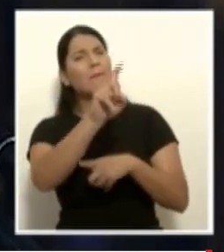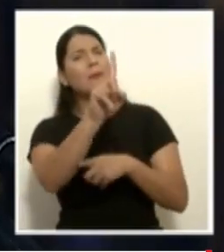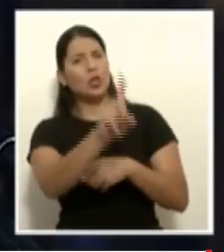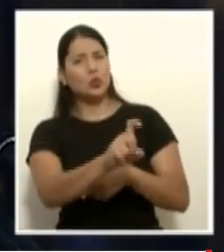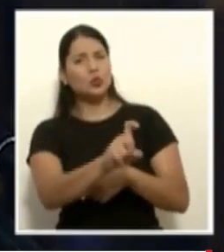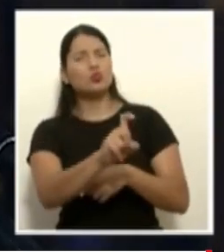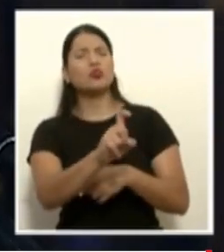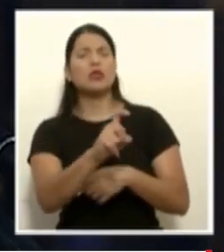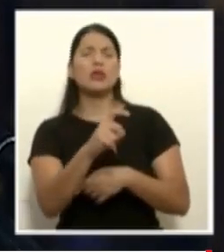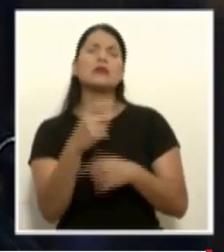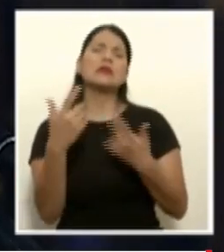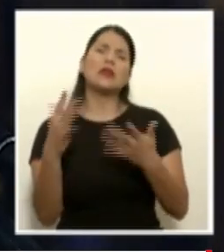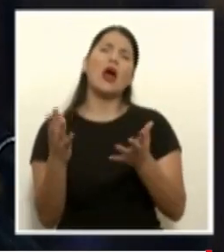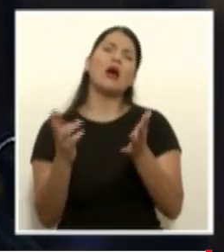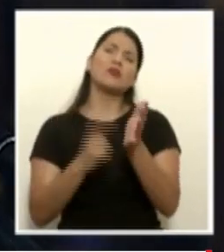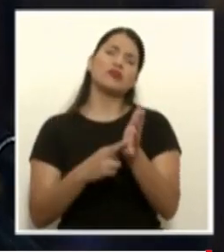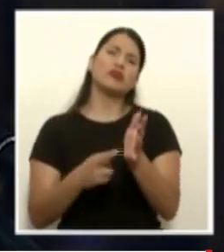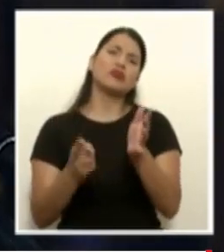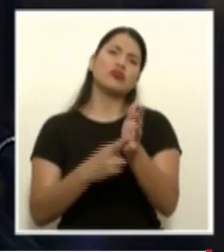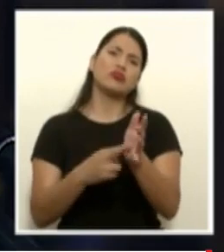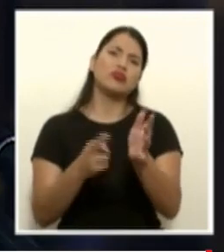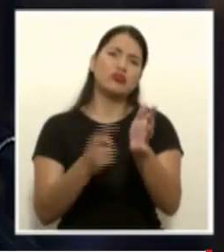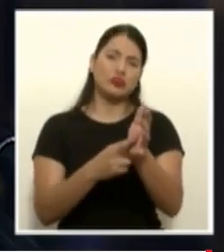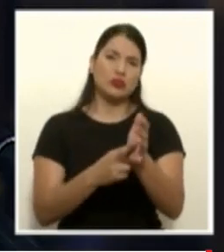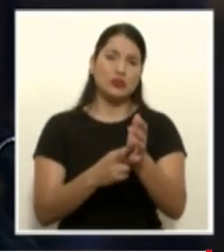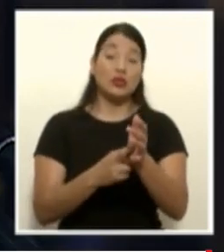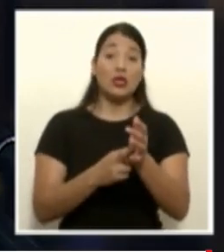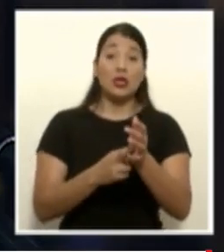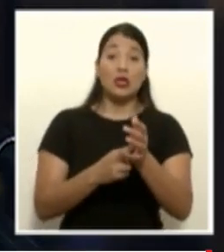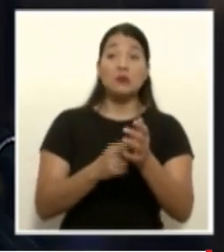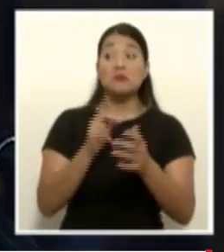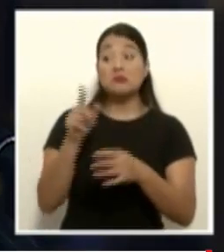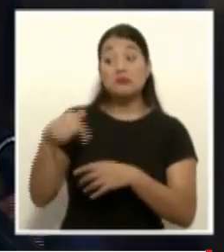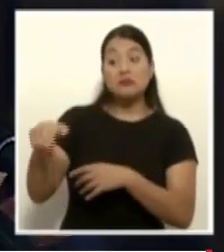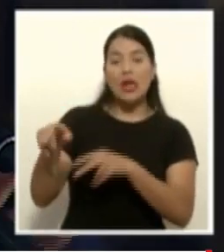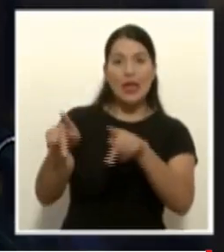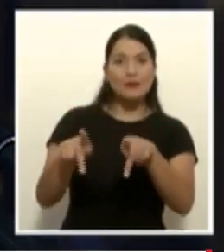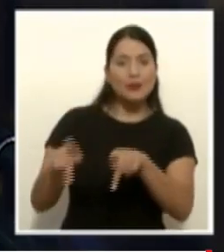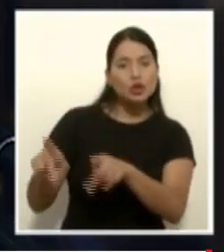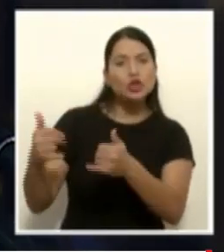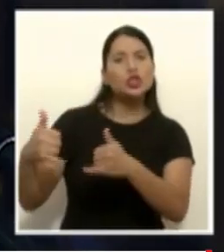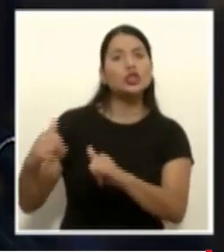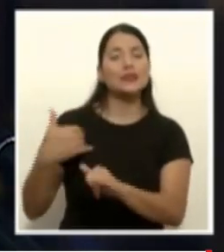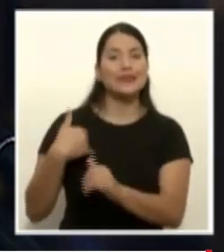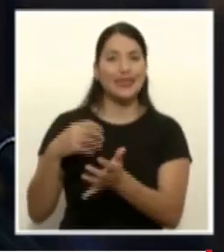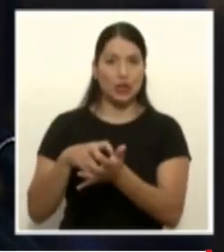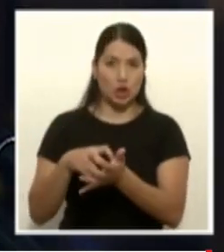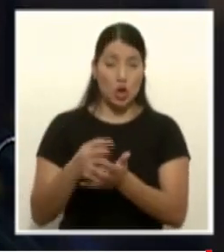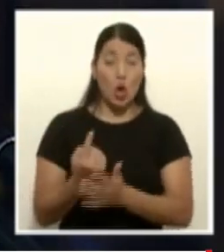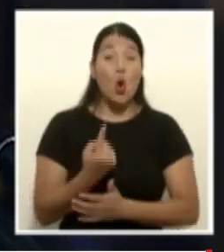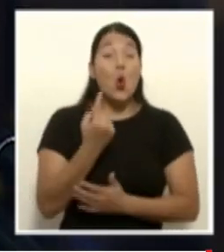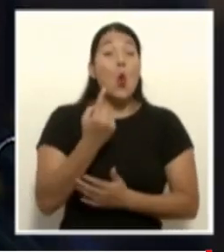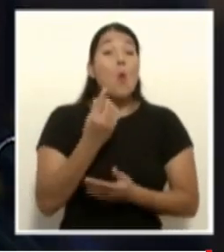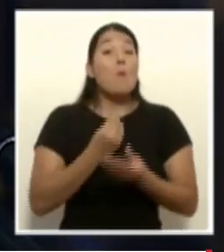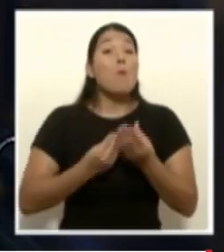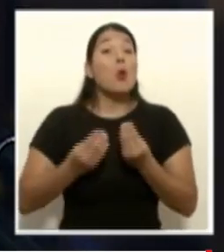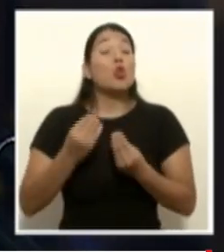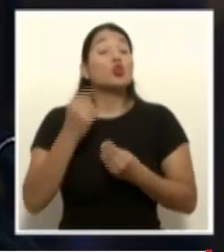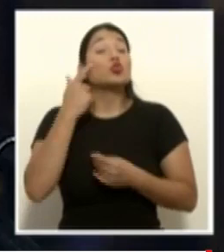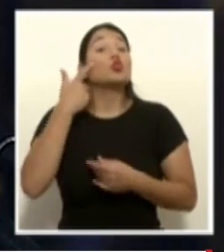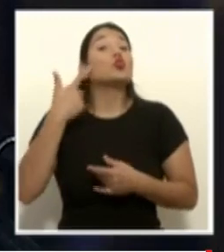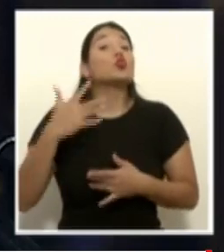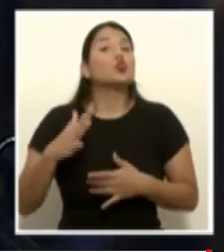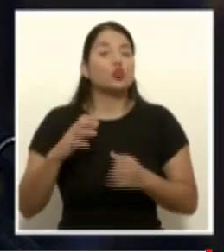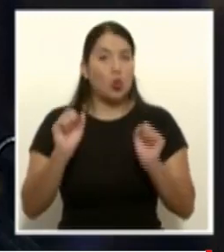consultas reiteradas por parte de lectores sobre un producto que supuestamente ayudaría a combatir y